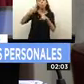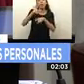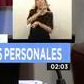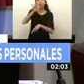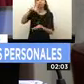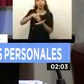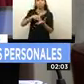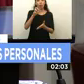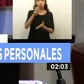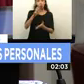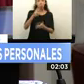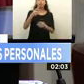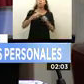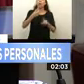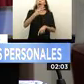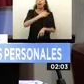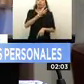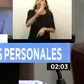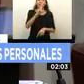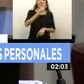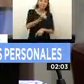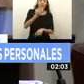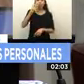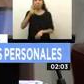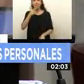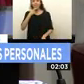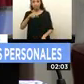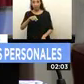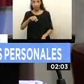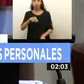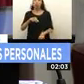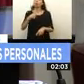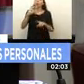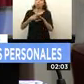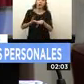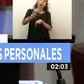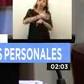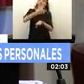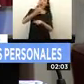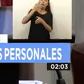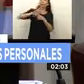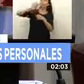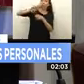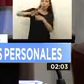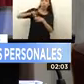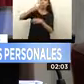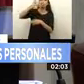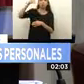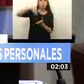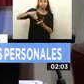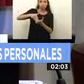dólares en el 16 y en el 17 los que sumados a deuda que tenía 200 millones en obligaciones no negociables hasta el